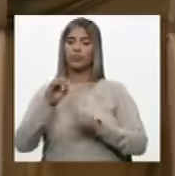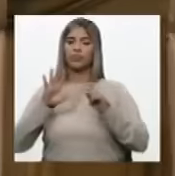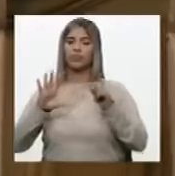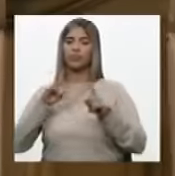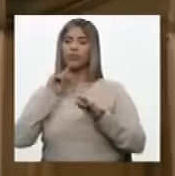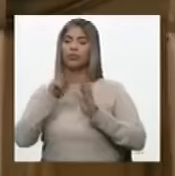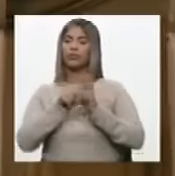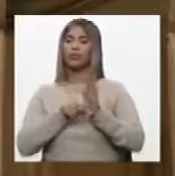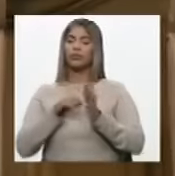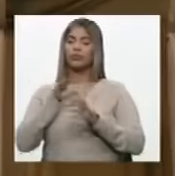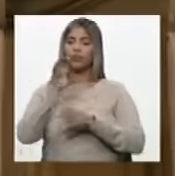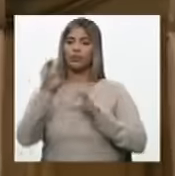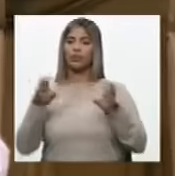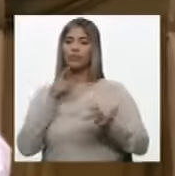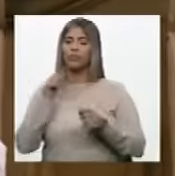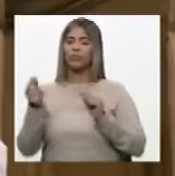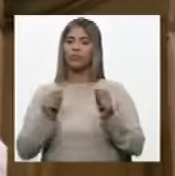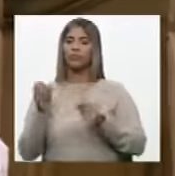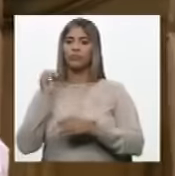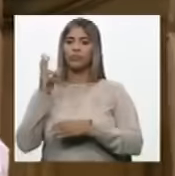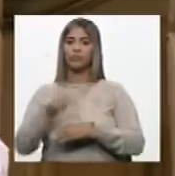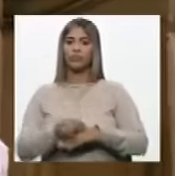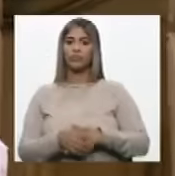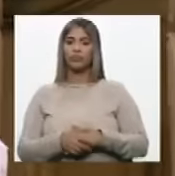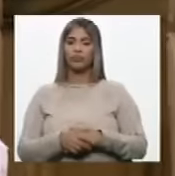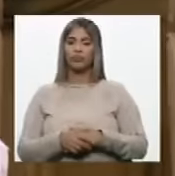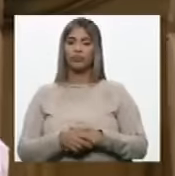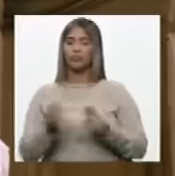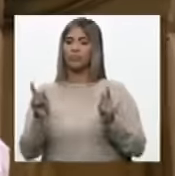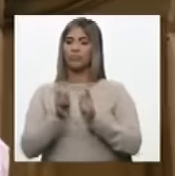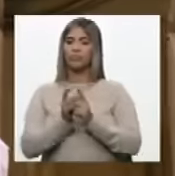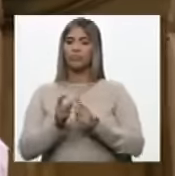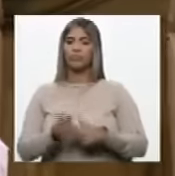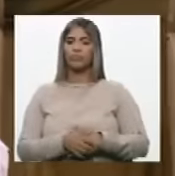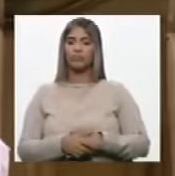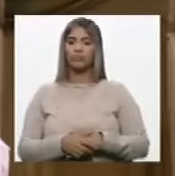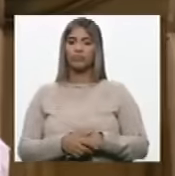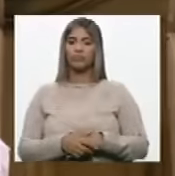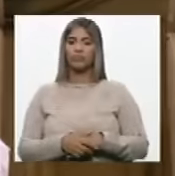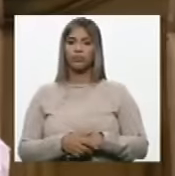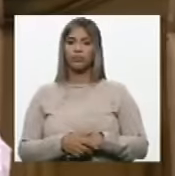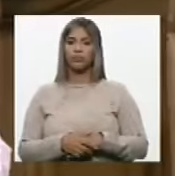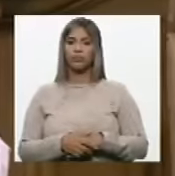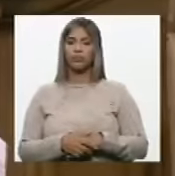del Reglamento Interior y debates de la Asamblea Nacional. Es todo, ciudadano presidente.